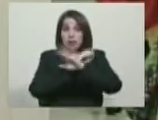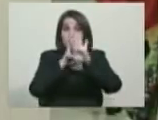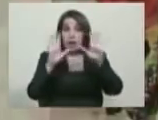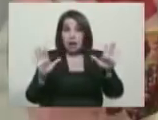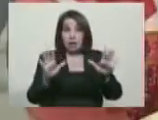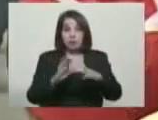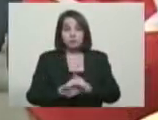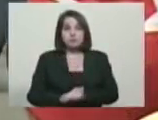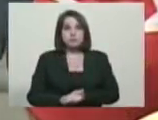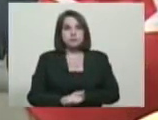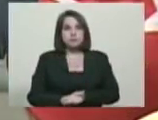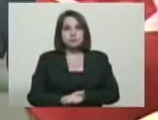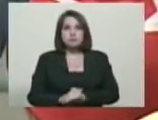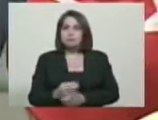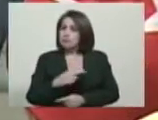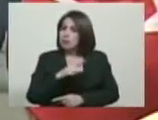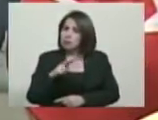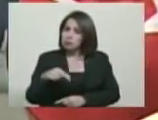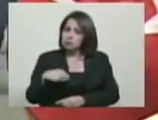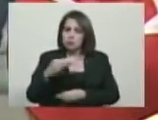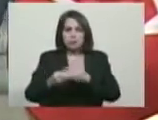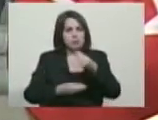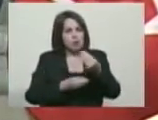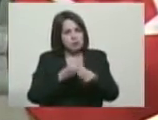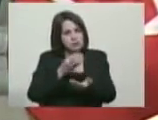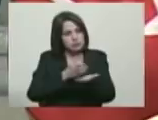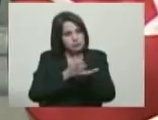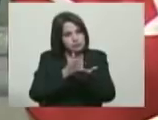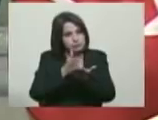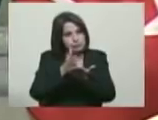El mensaje lo venimos construyendo.